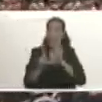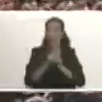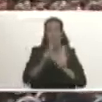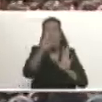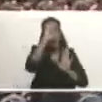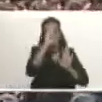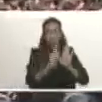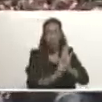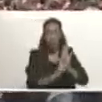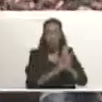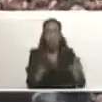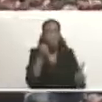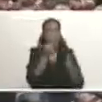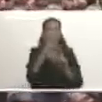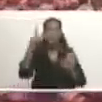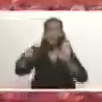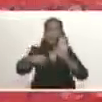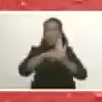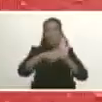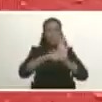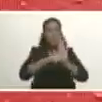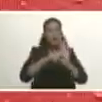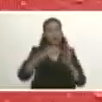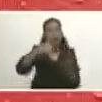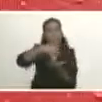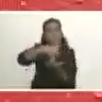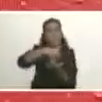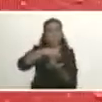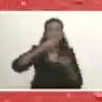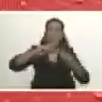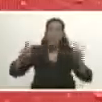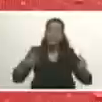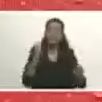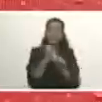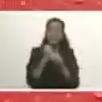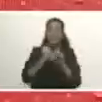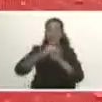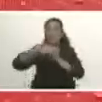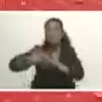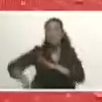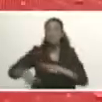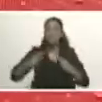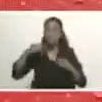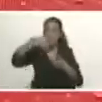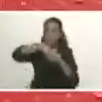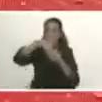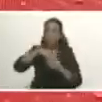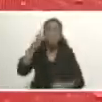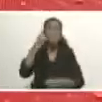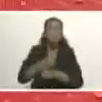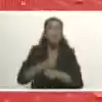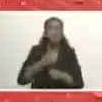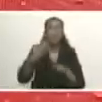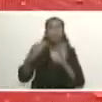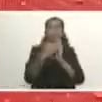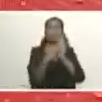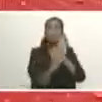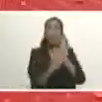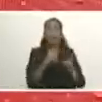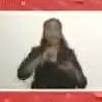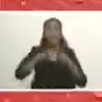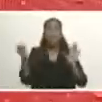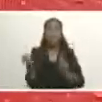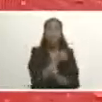reglamentos, para impactar negativamente en la estabilidad política y el ejercicio del derecho al voto, imponiendo la normalización de la